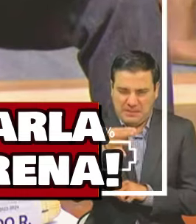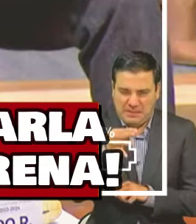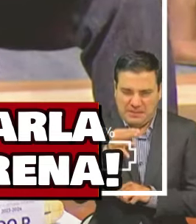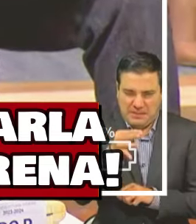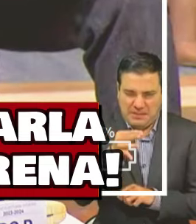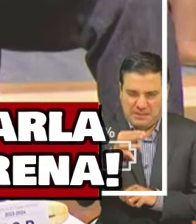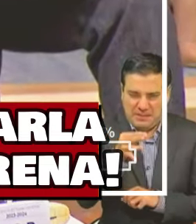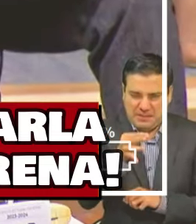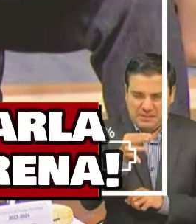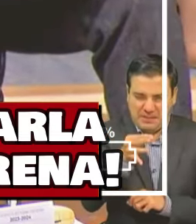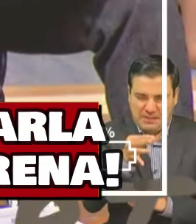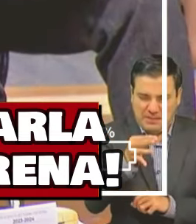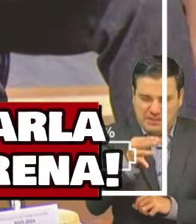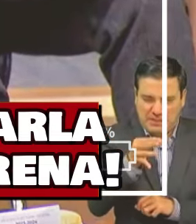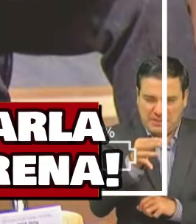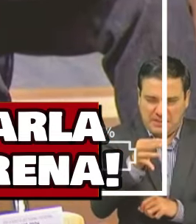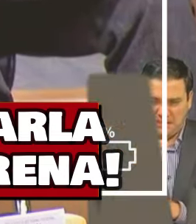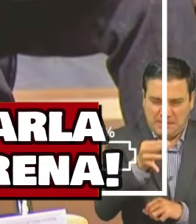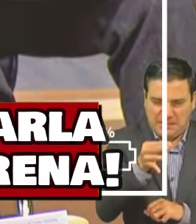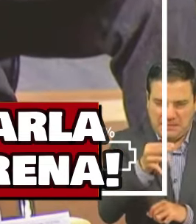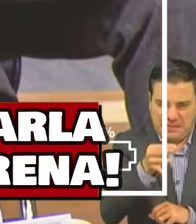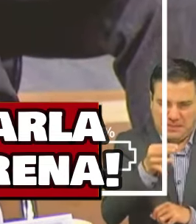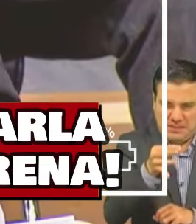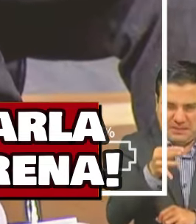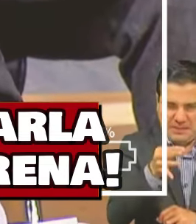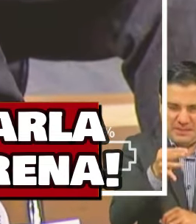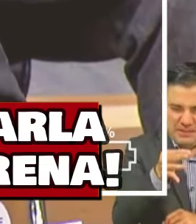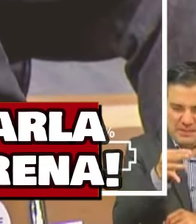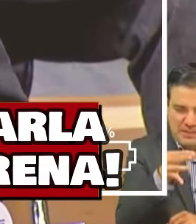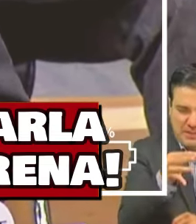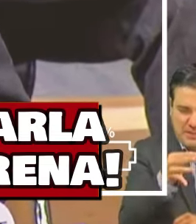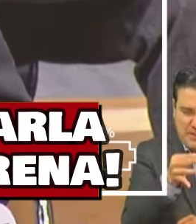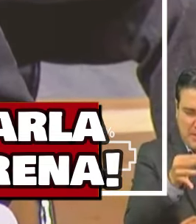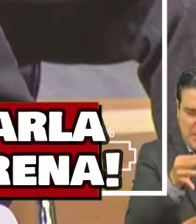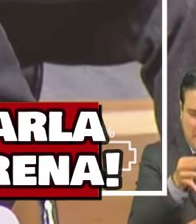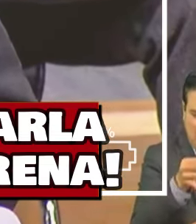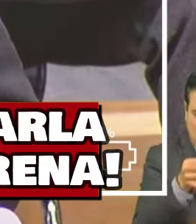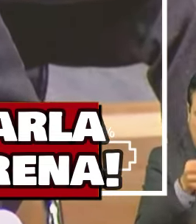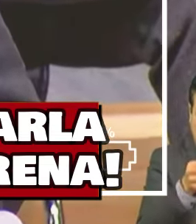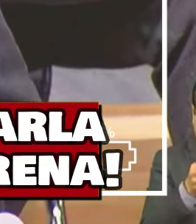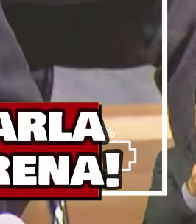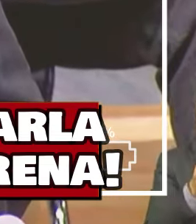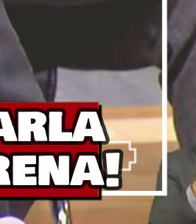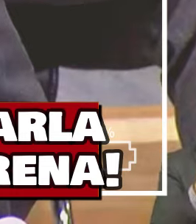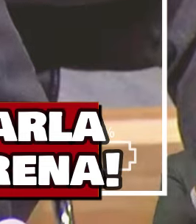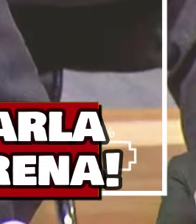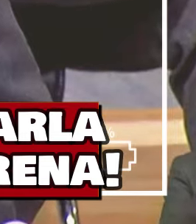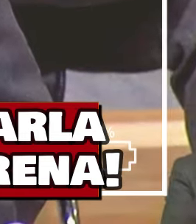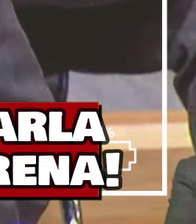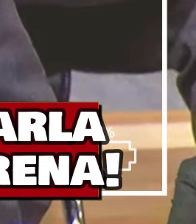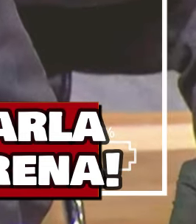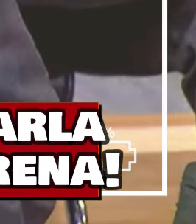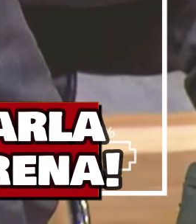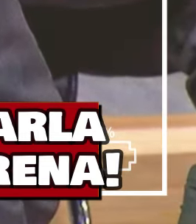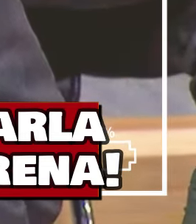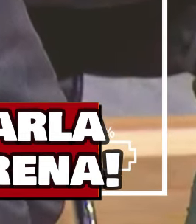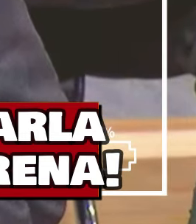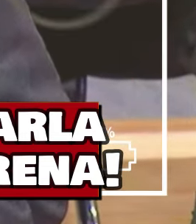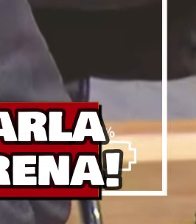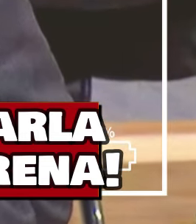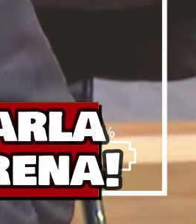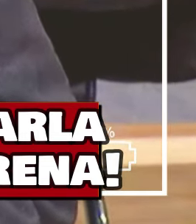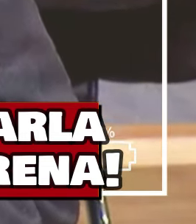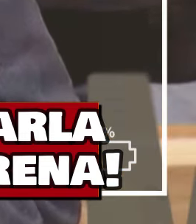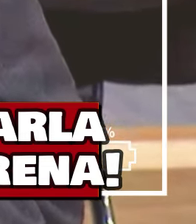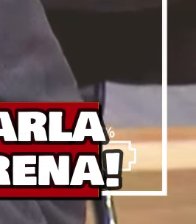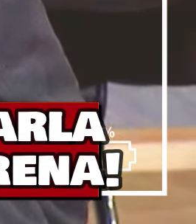para expresar sus condolencias por el fallecimiento de Carlos Ursúa, colaborador de Xóchitl Gálvez, y manifestó su solidaridad con el Frente Huango,